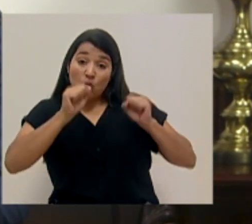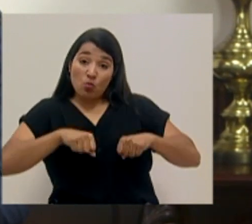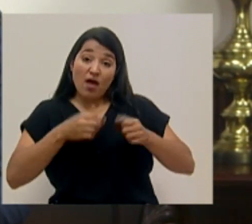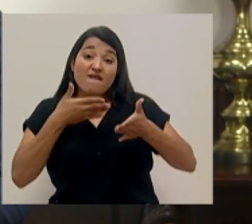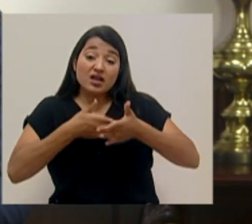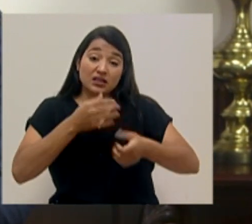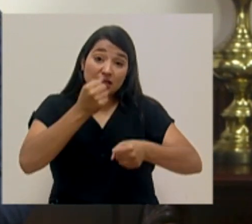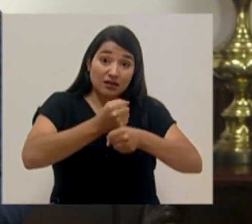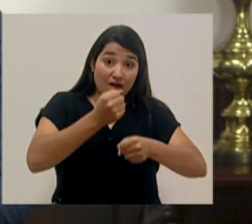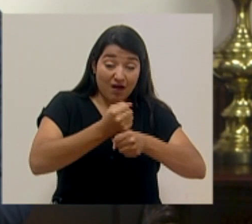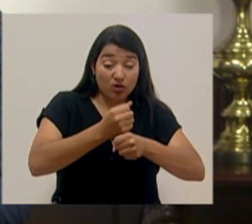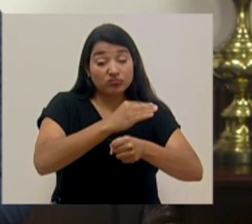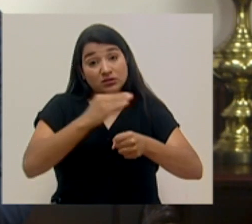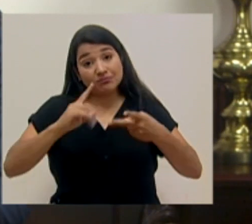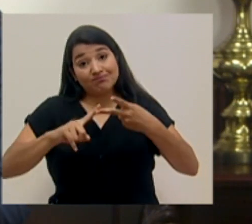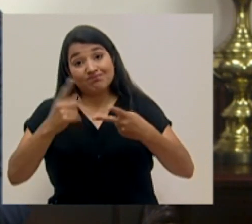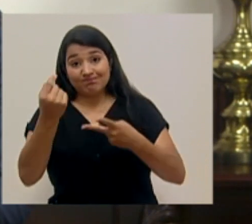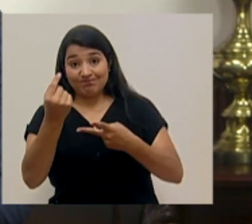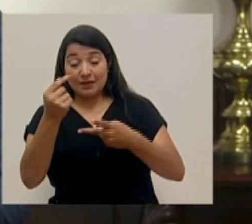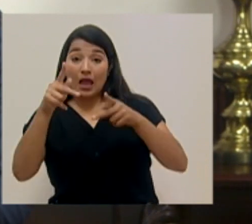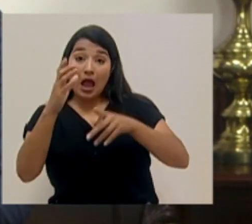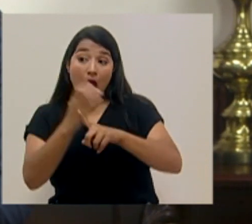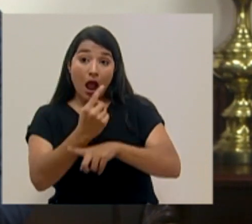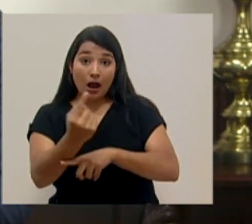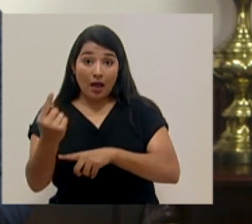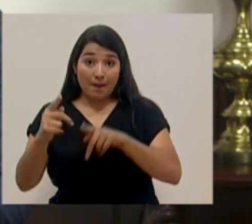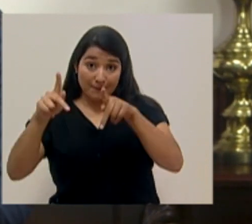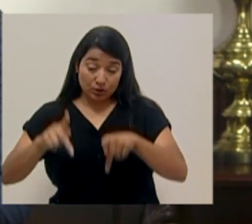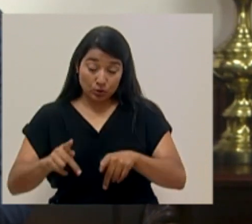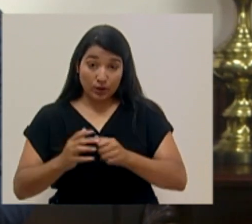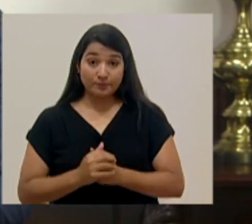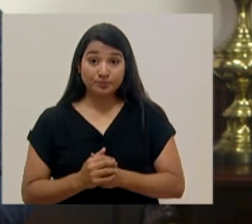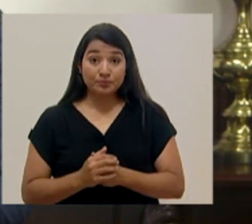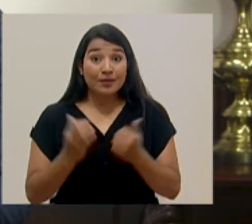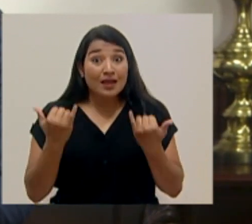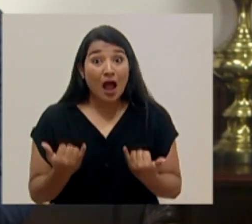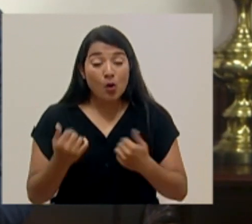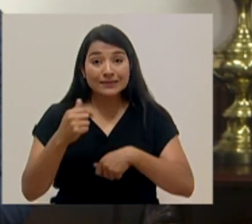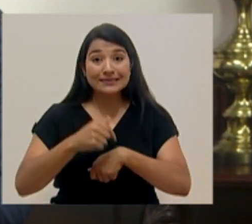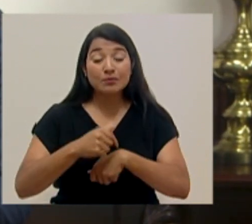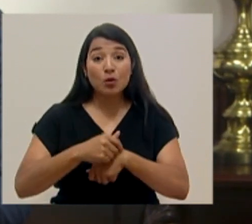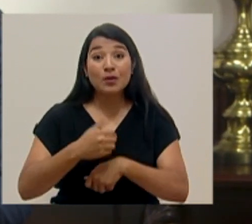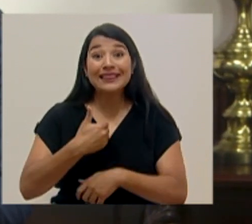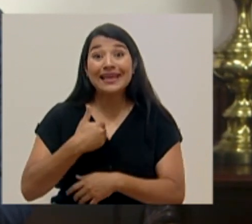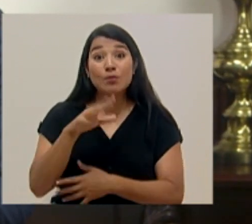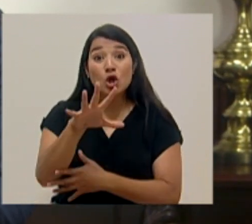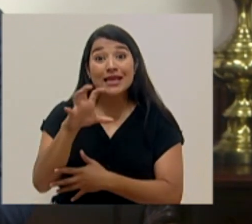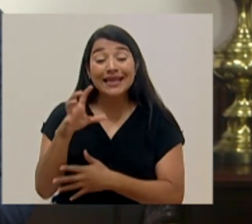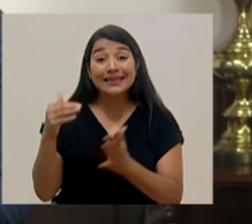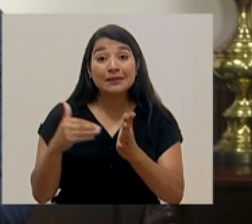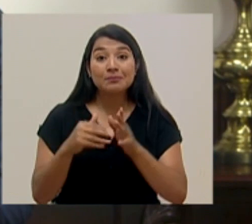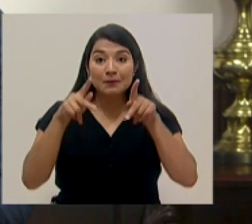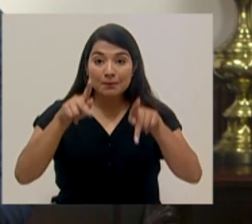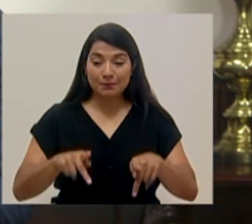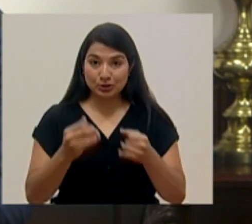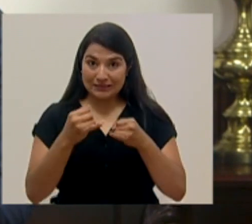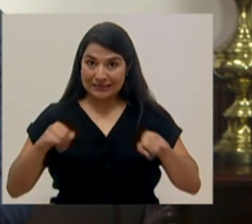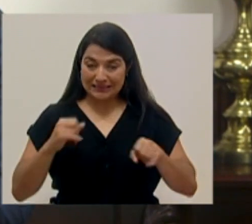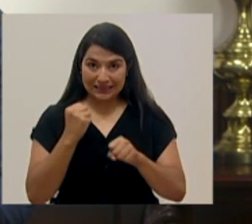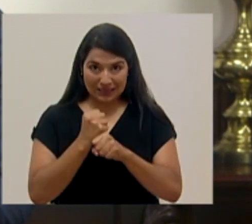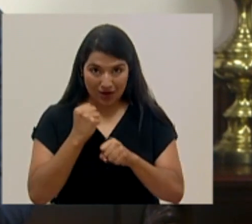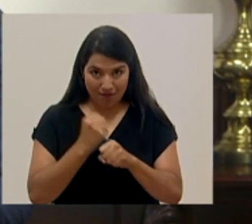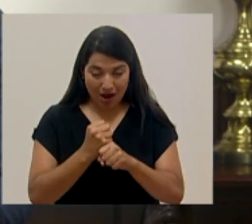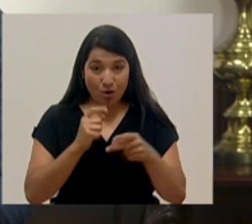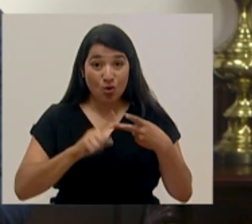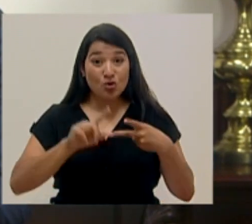y los ingresos de las personas. En este momento contabilizamos más de 500,000 personas desempleadas, más